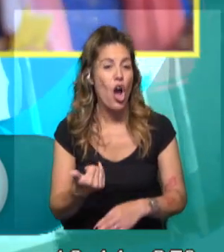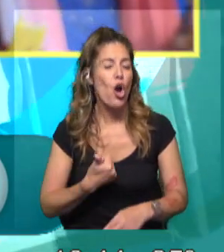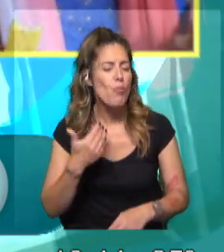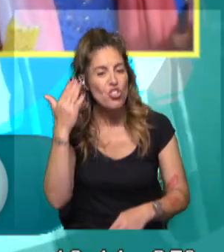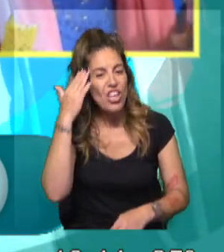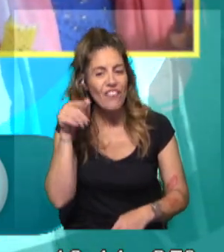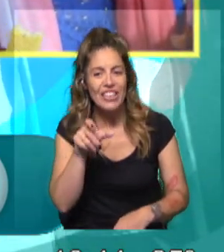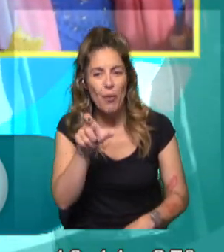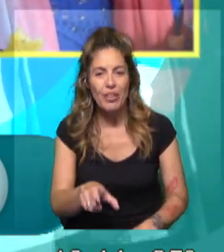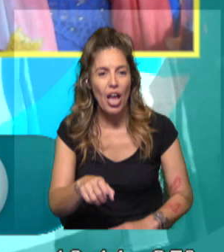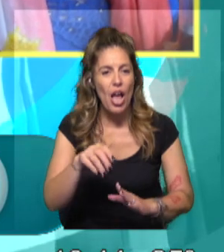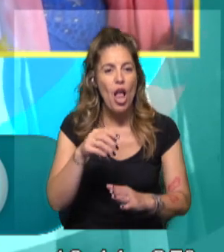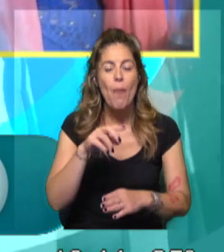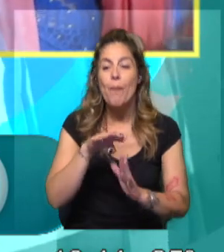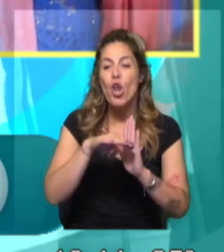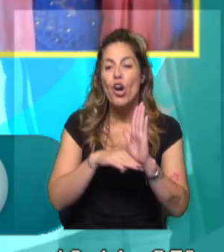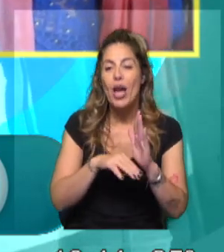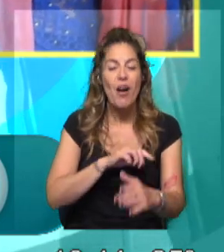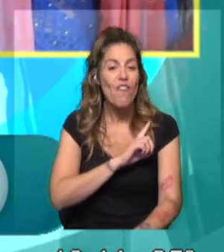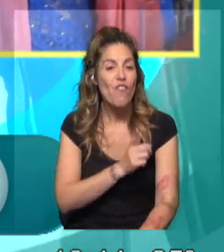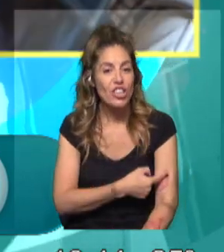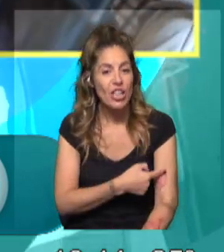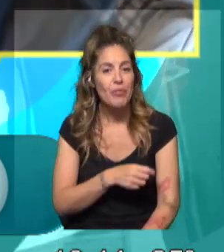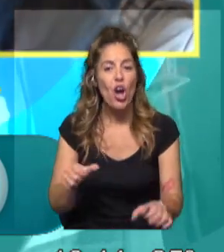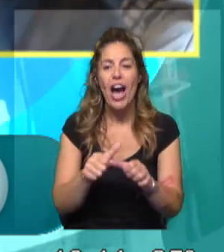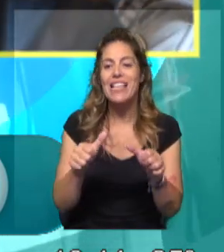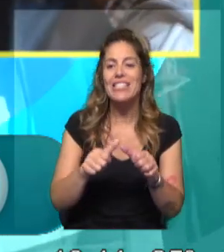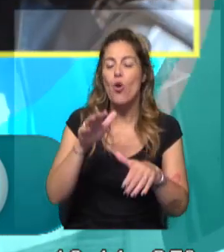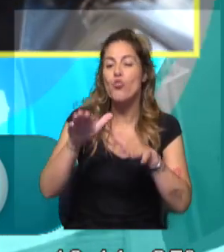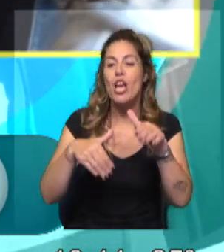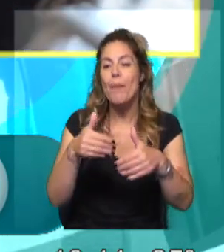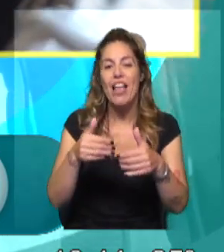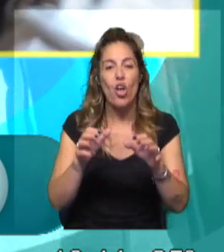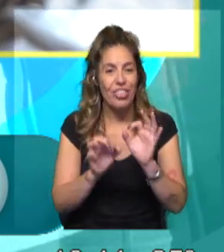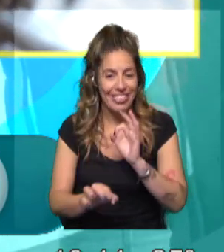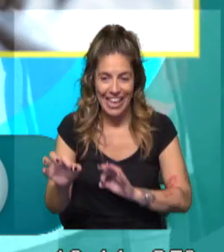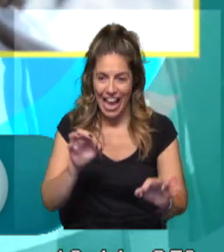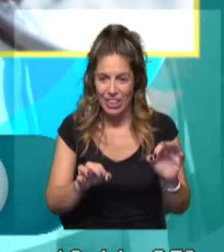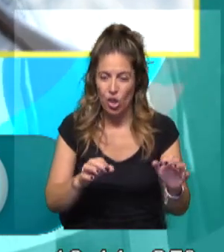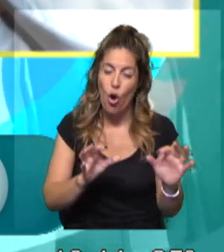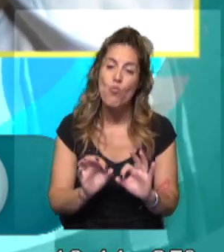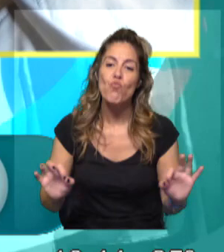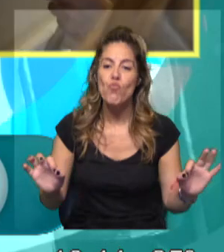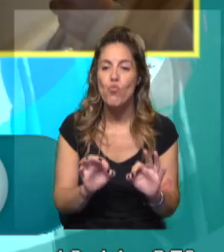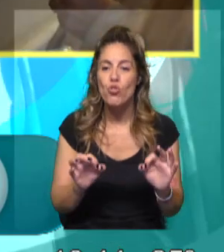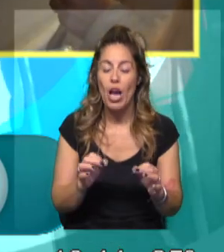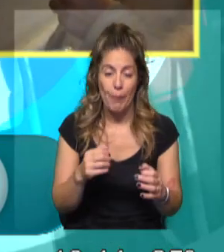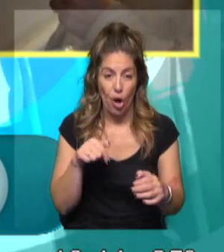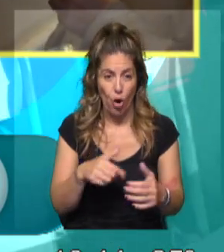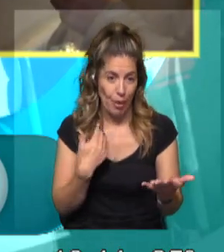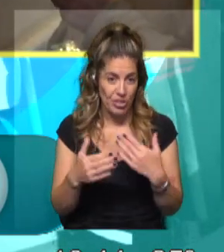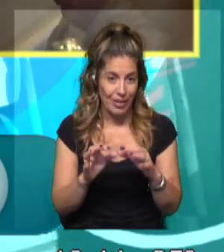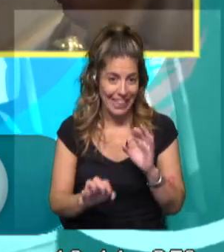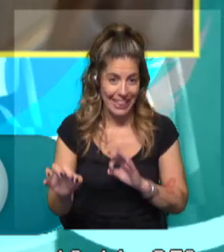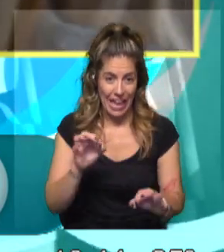pasa es que el programa Fortalecimientos es un programa que hace un llamado de teatro, también de música y danza, es lo mismo, pero vamos a hablar de teatro ahora, hace